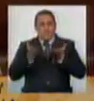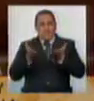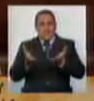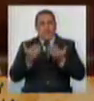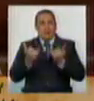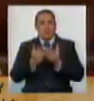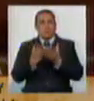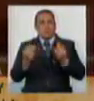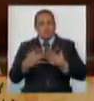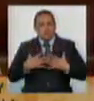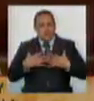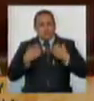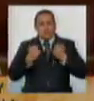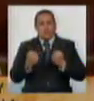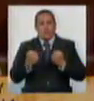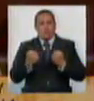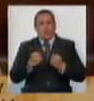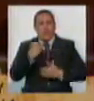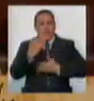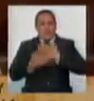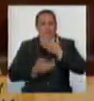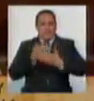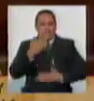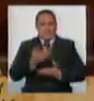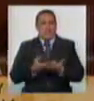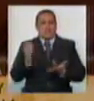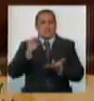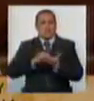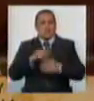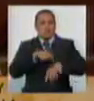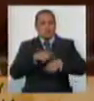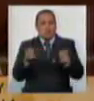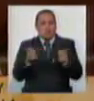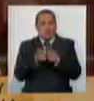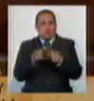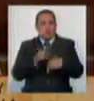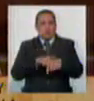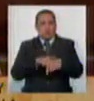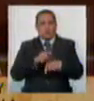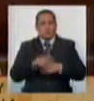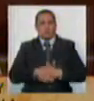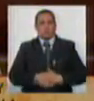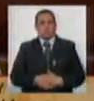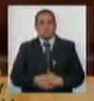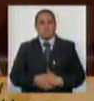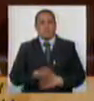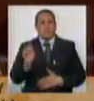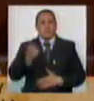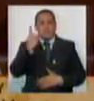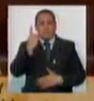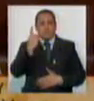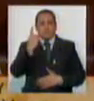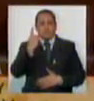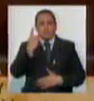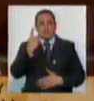le hemos dedicado grandes esfuerzos a su masificación en el corto y mediano plazo. En primera